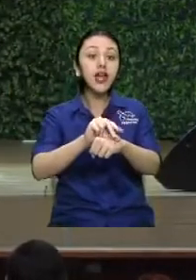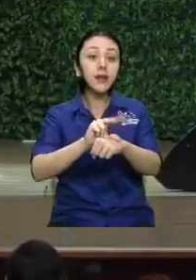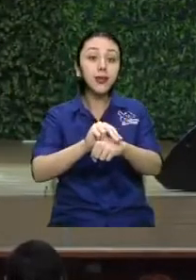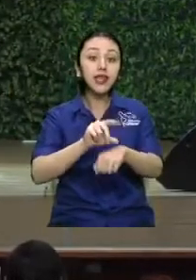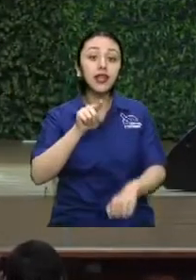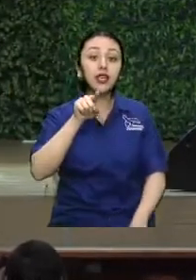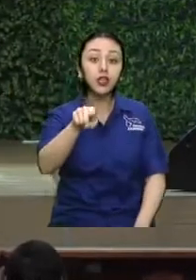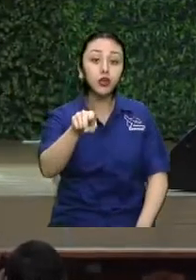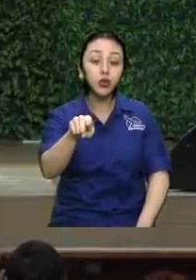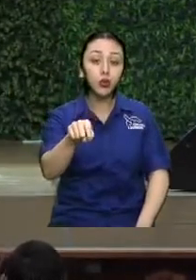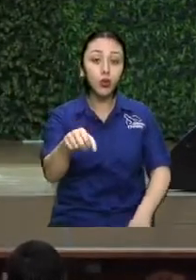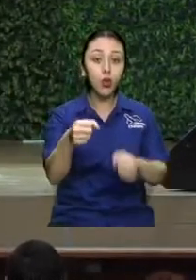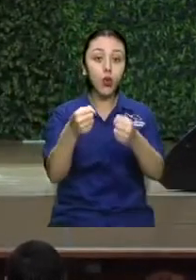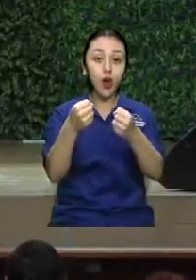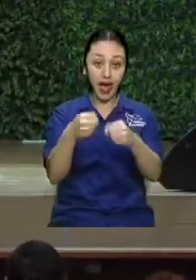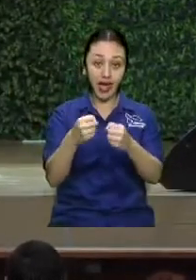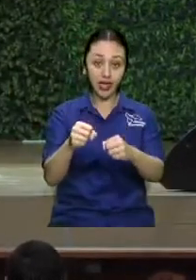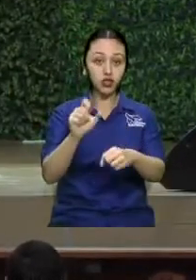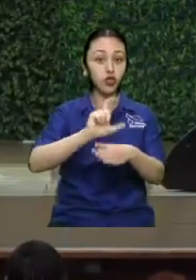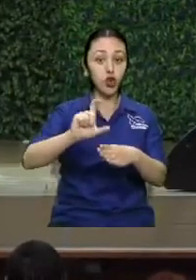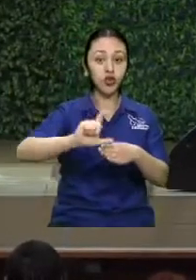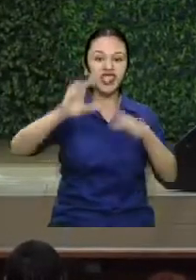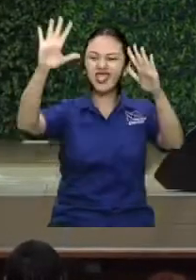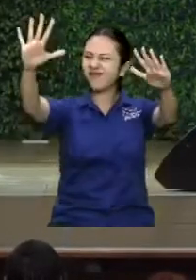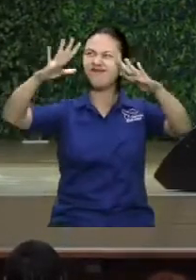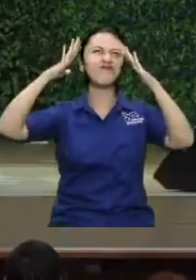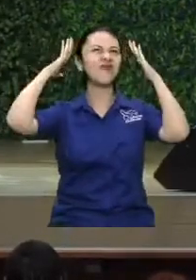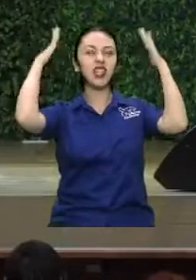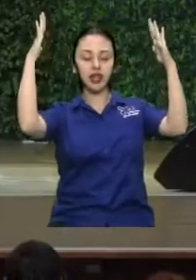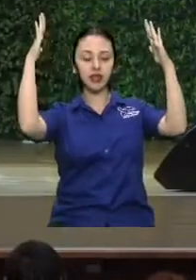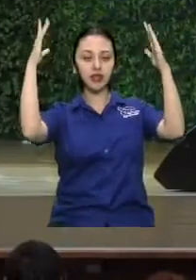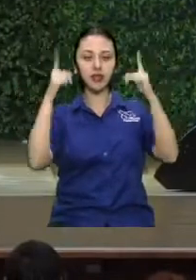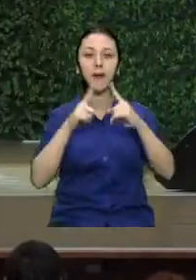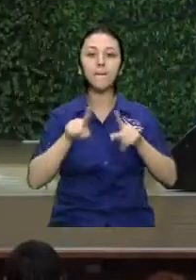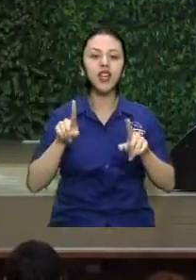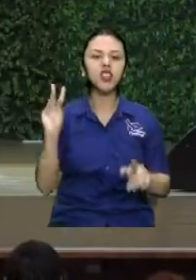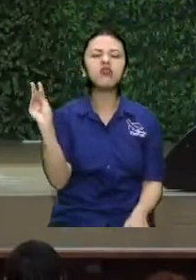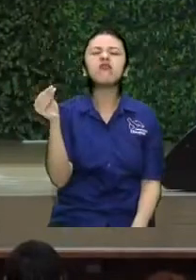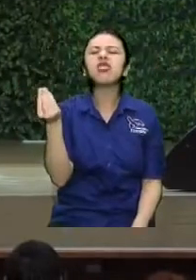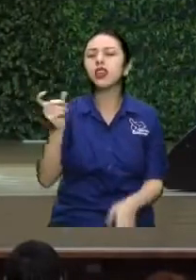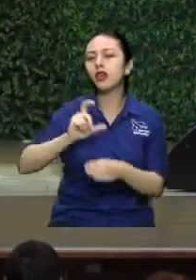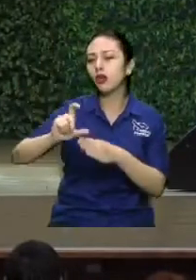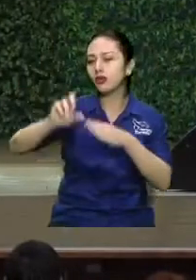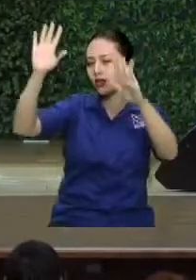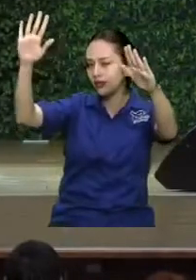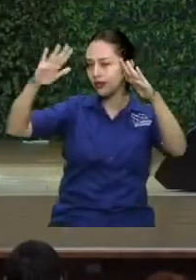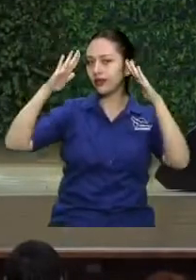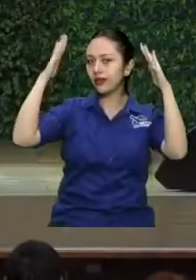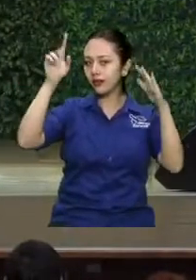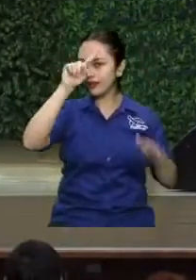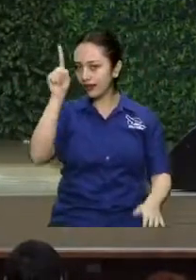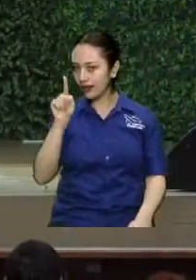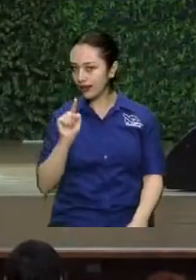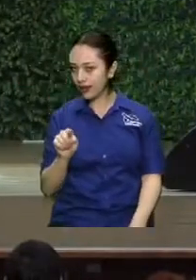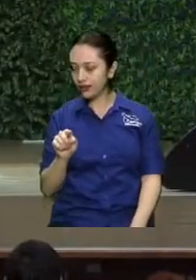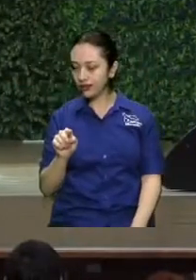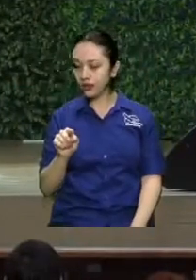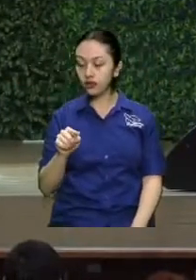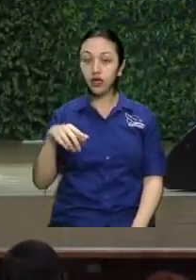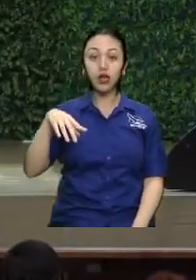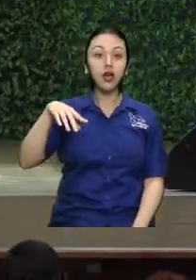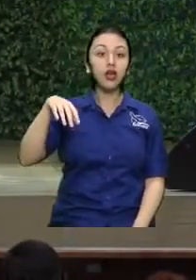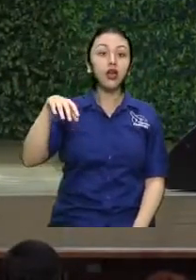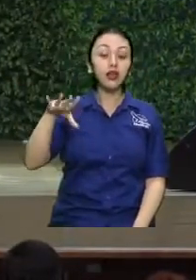cosas grandes. Ahora, ¿cuáles son esas cosas grandes? ¿Verdad? Porque si no la